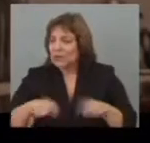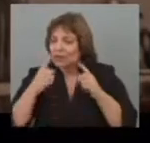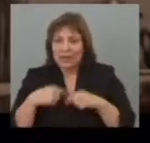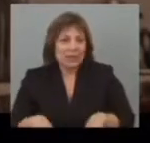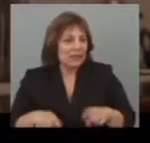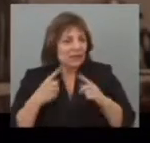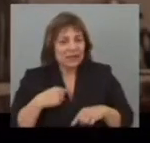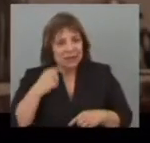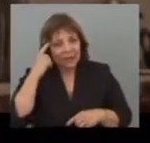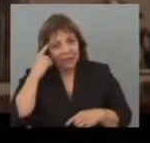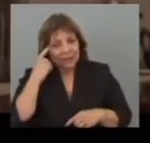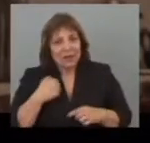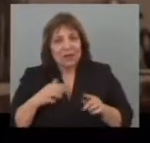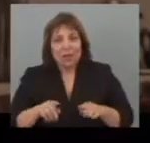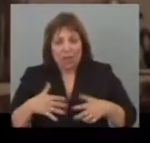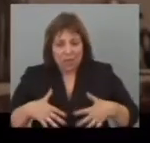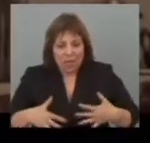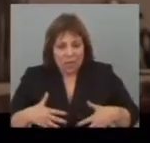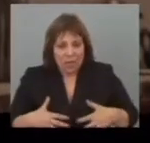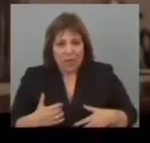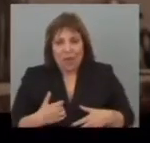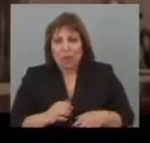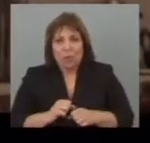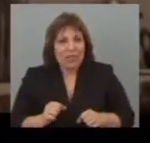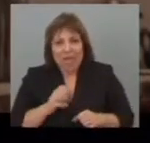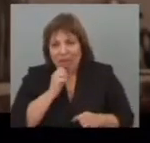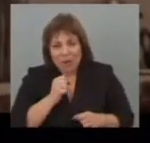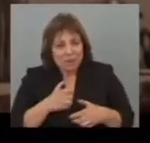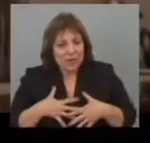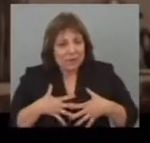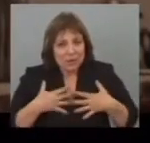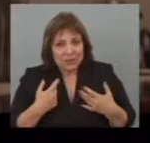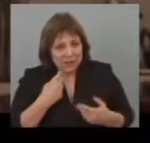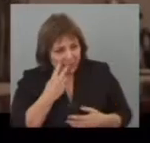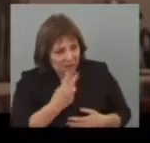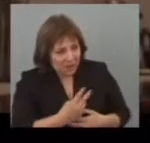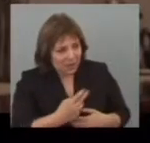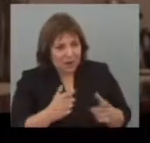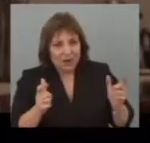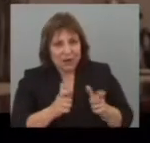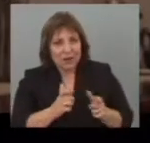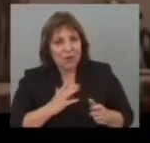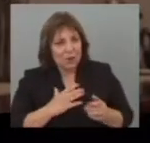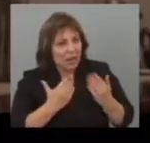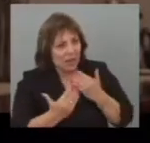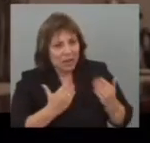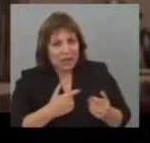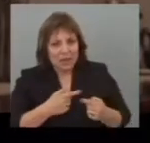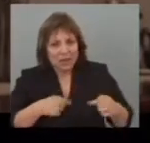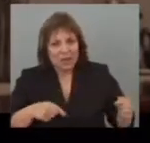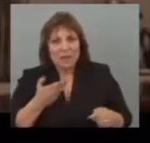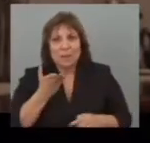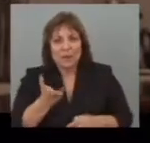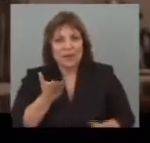muchísimo, temblaba, no podía contenerme, era mucha emoción estar ahí reunida con esas mujeres que estaban